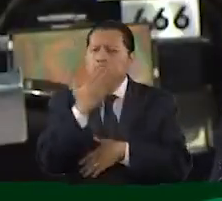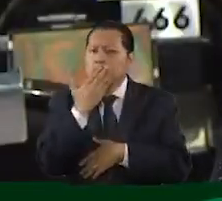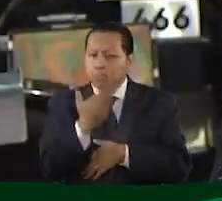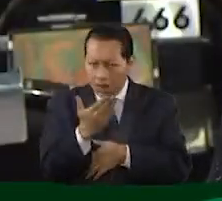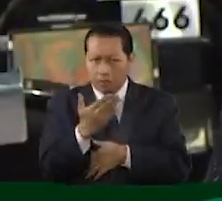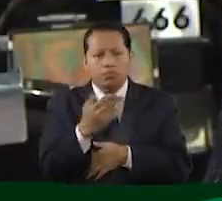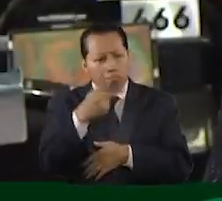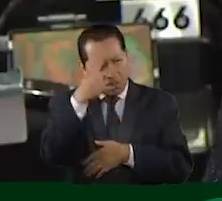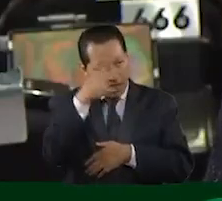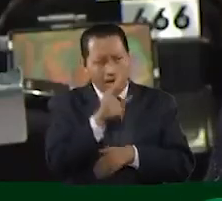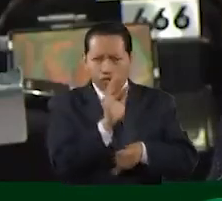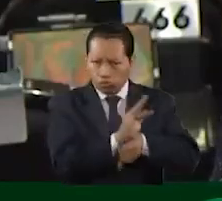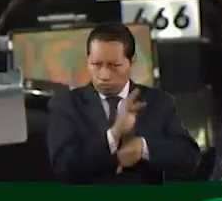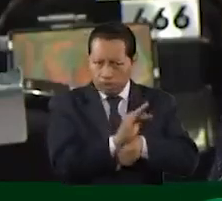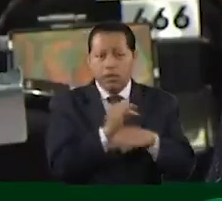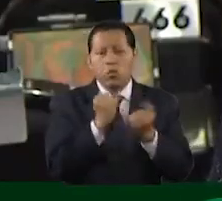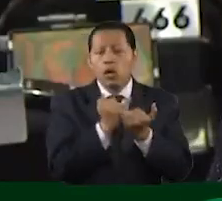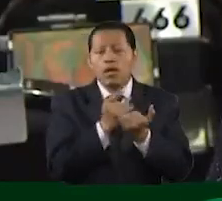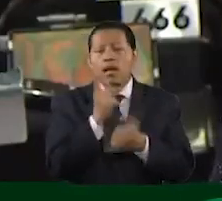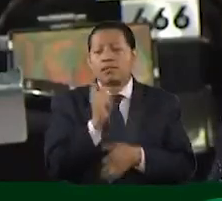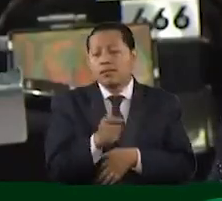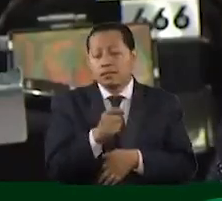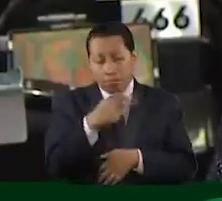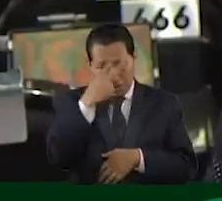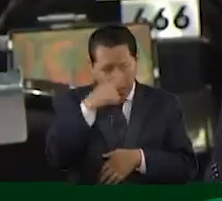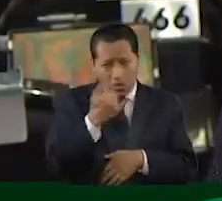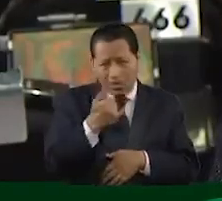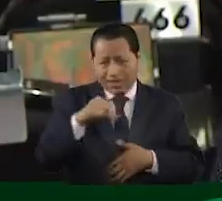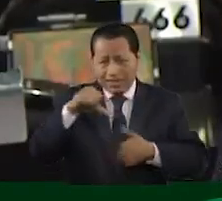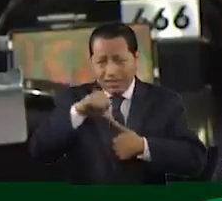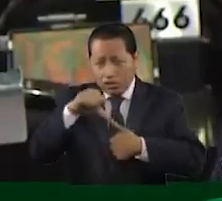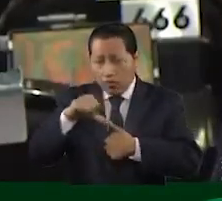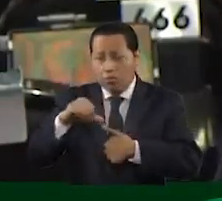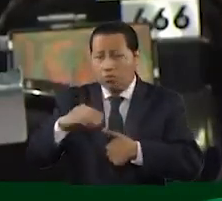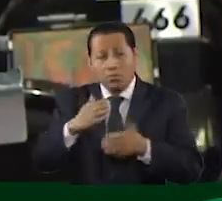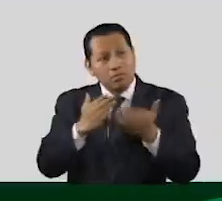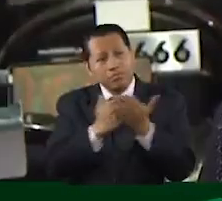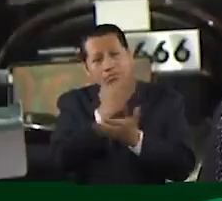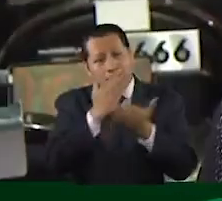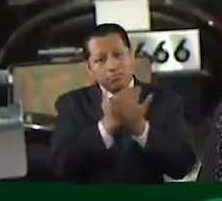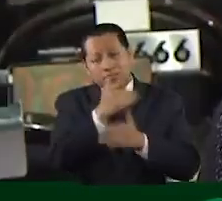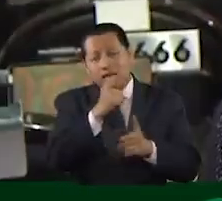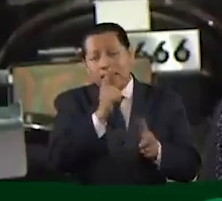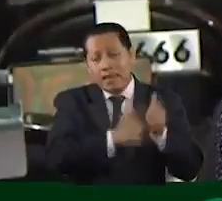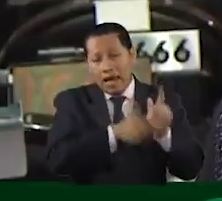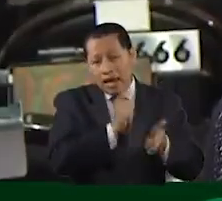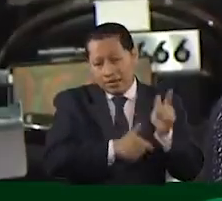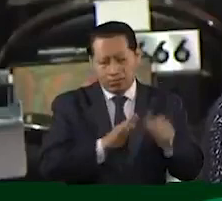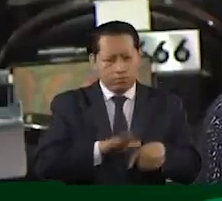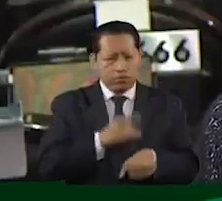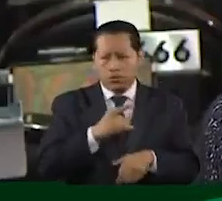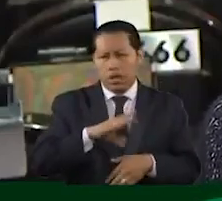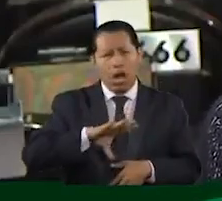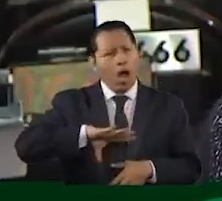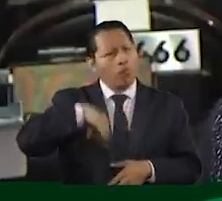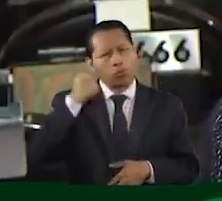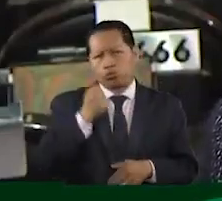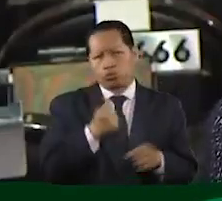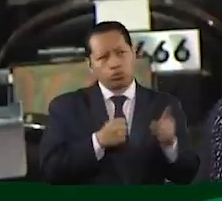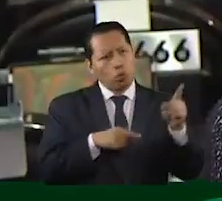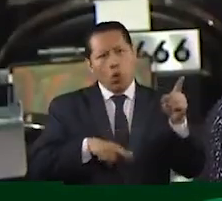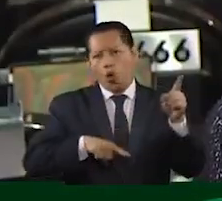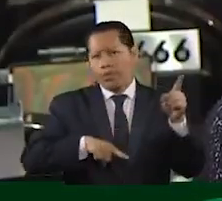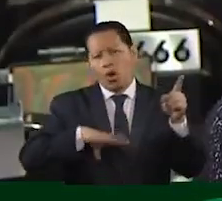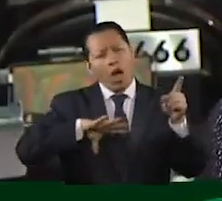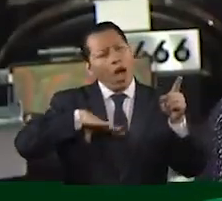los mexicanos y centroamericanos, todos los que cruzan por ahí que van a Texas, porque es un abuso lo que está haciendo ese gobierno de